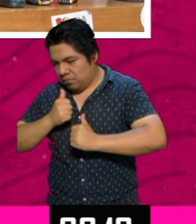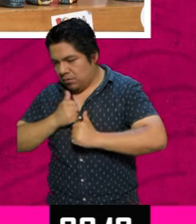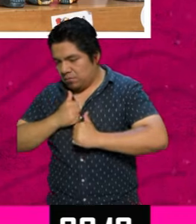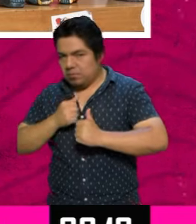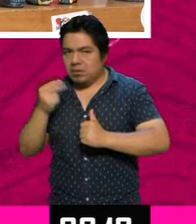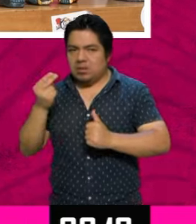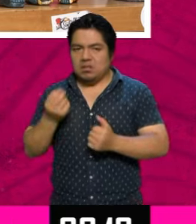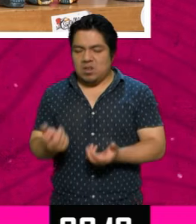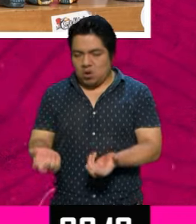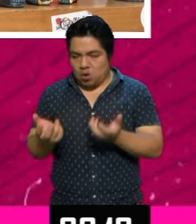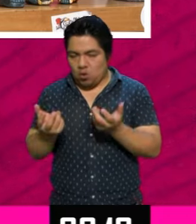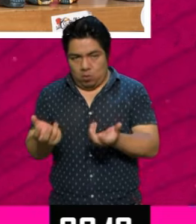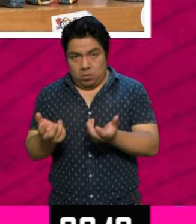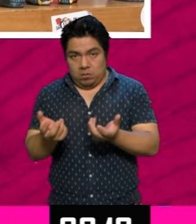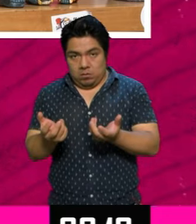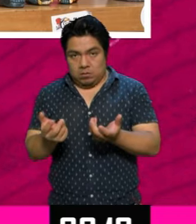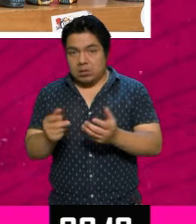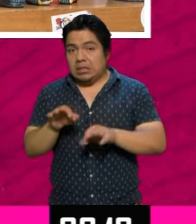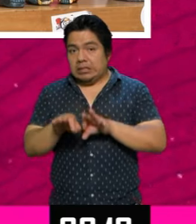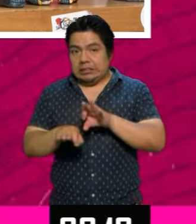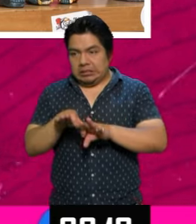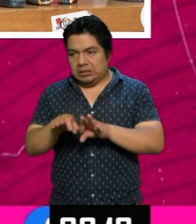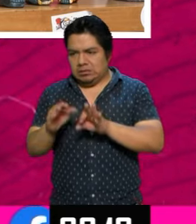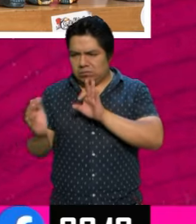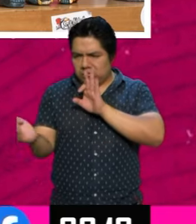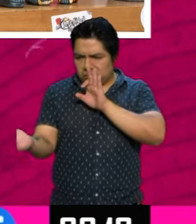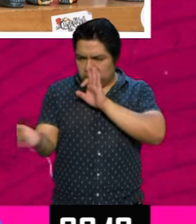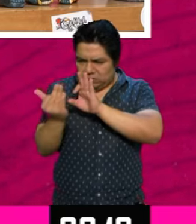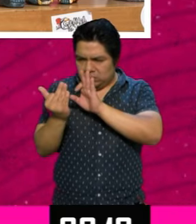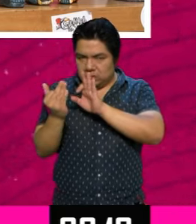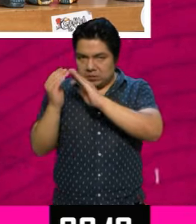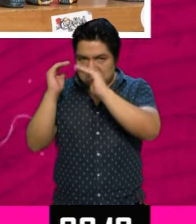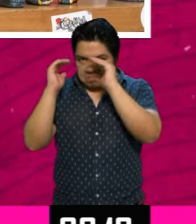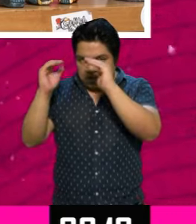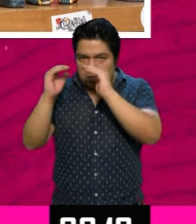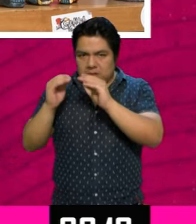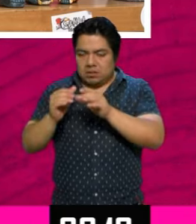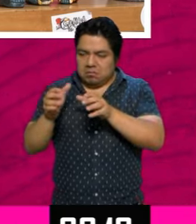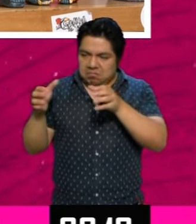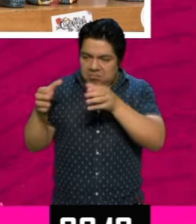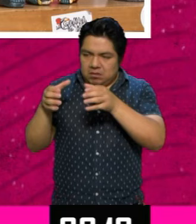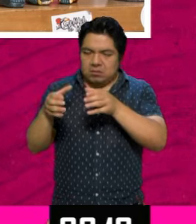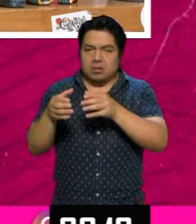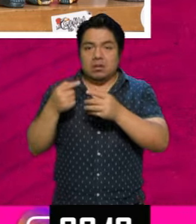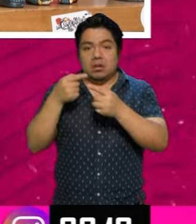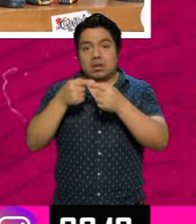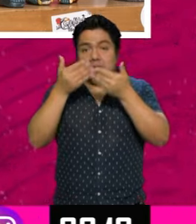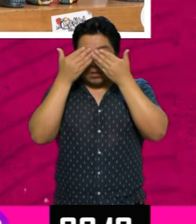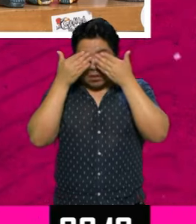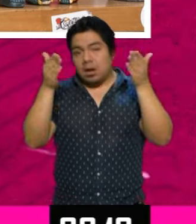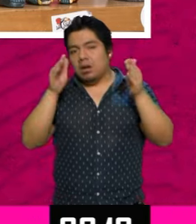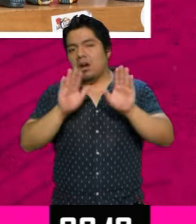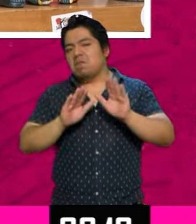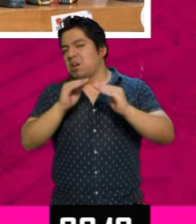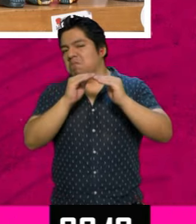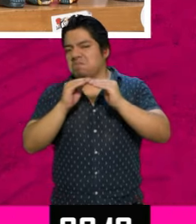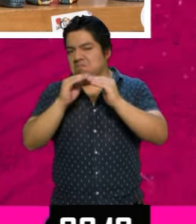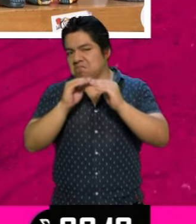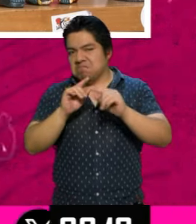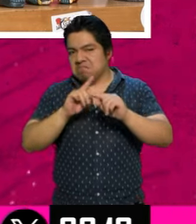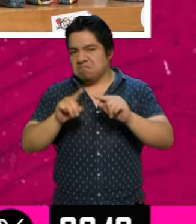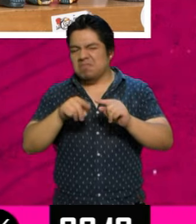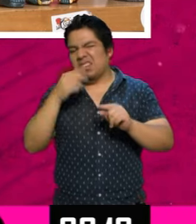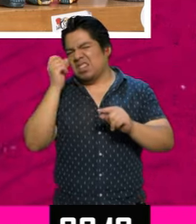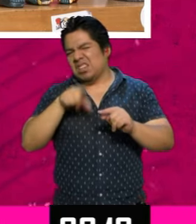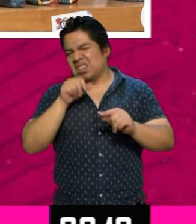los cojones de enfrentar a esa élite y darle una nueva perspectiva a la democracia, la retórica